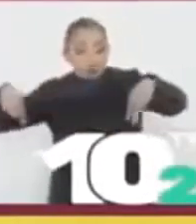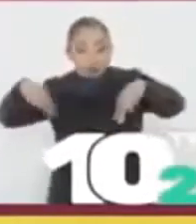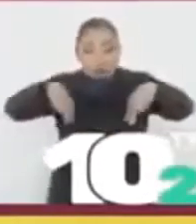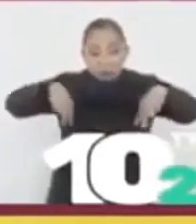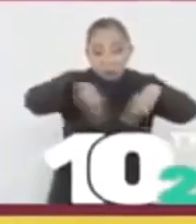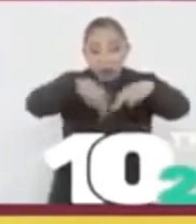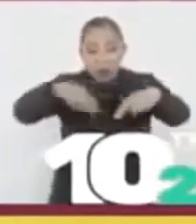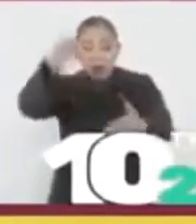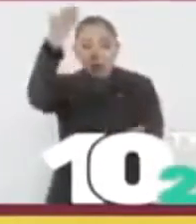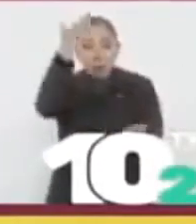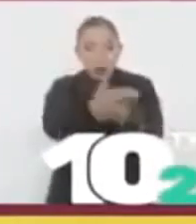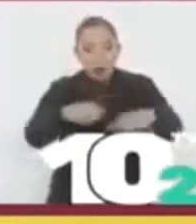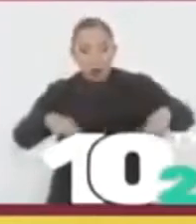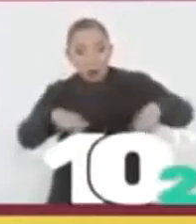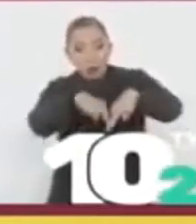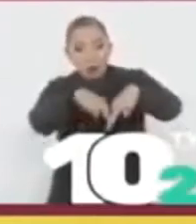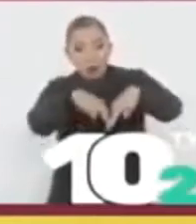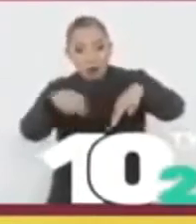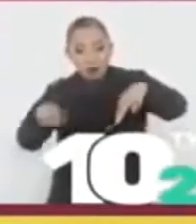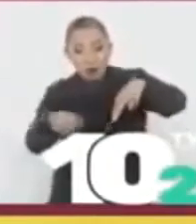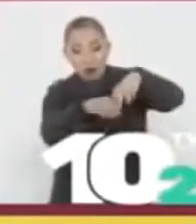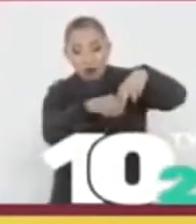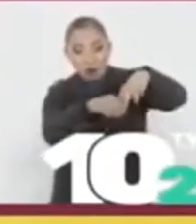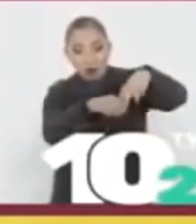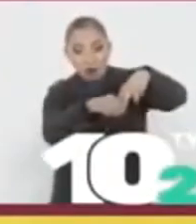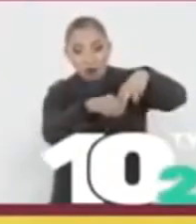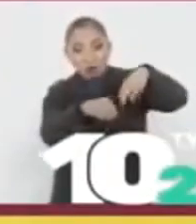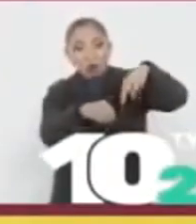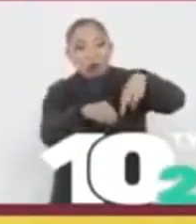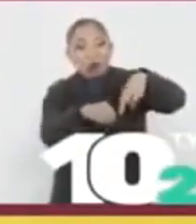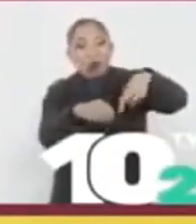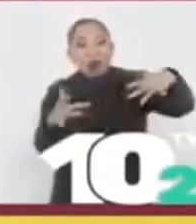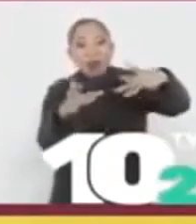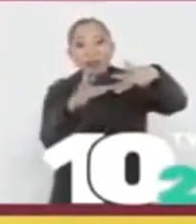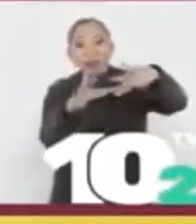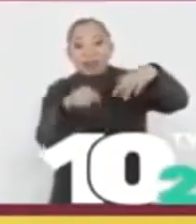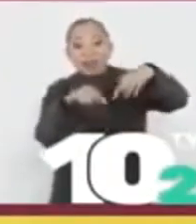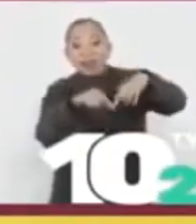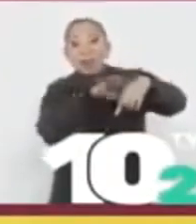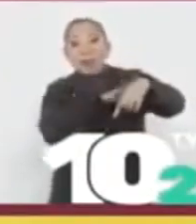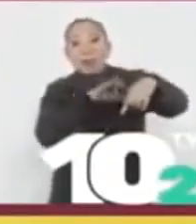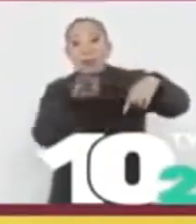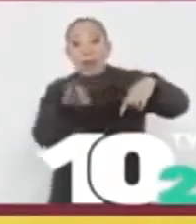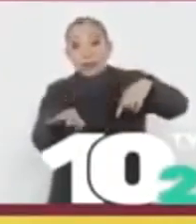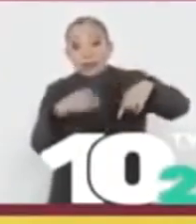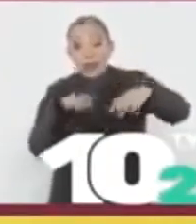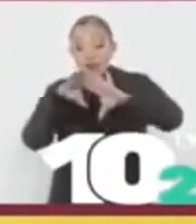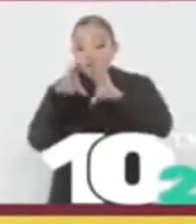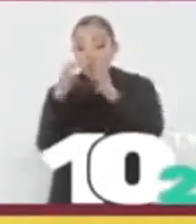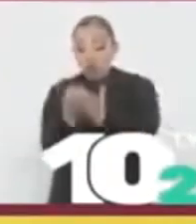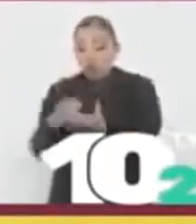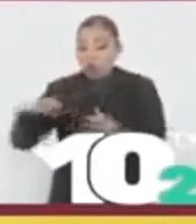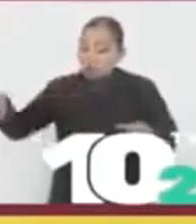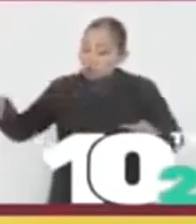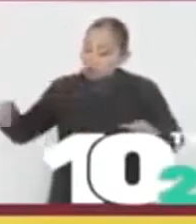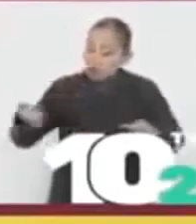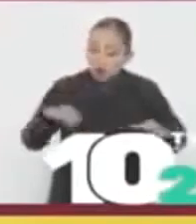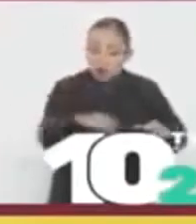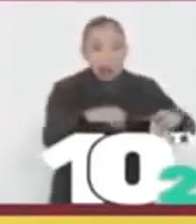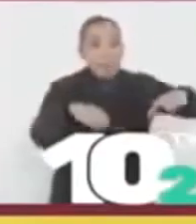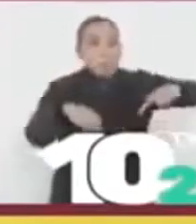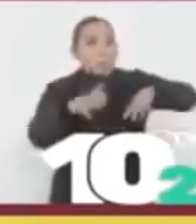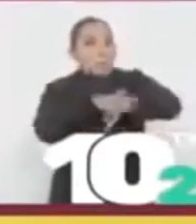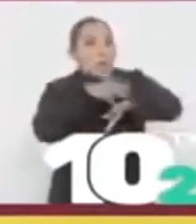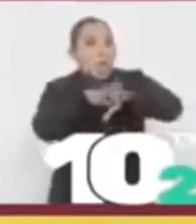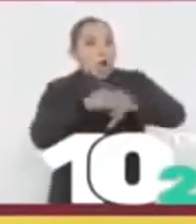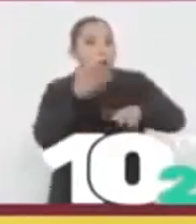distintas interacciones pueden detener el movimiento del balón. Una de esas interacciones puede darse entre el balón que se mueve